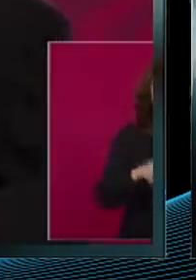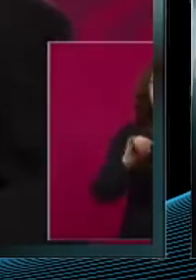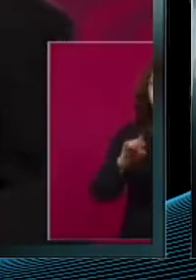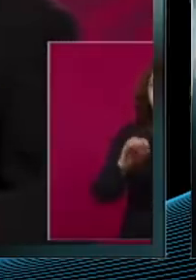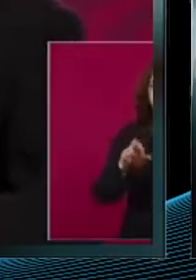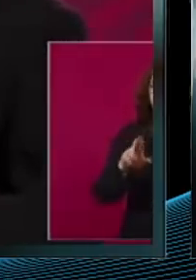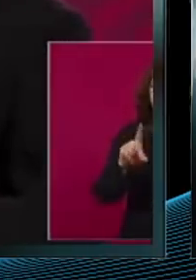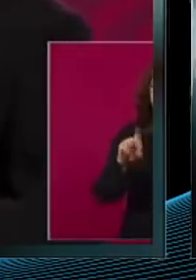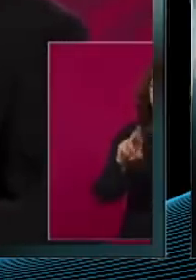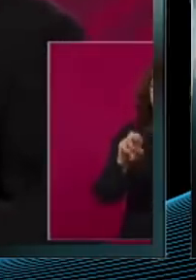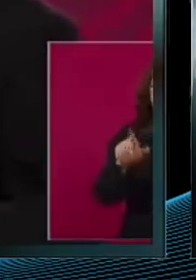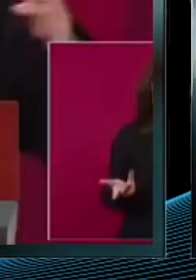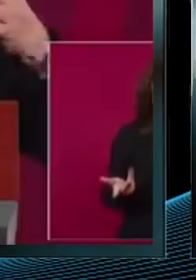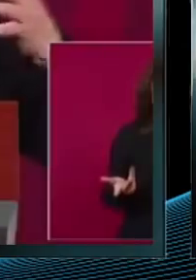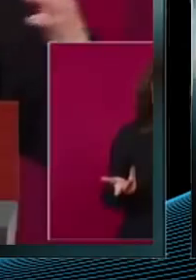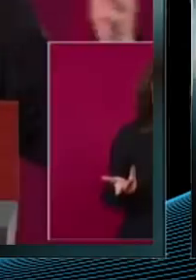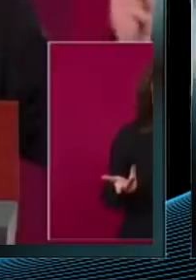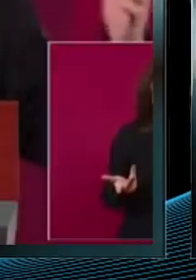Iberdrola.